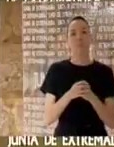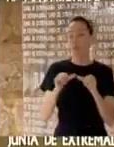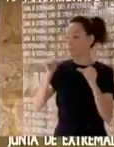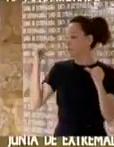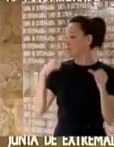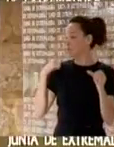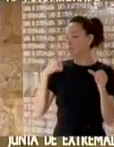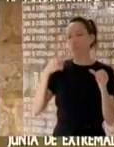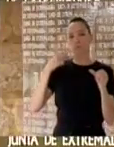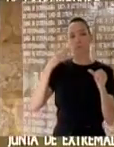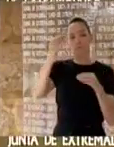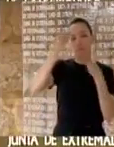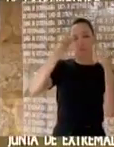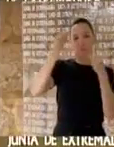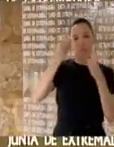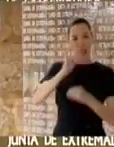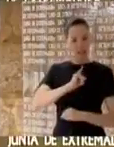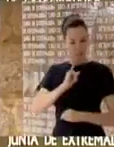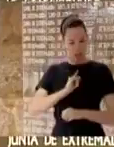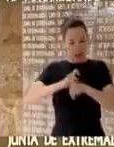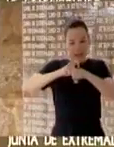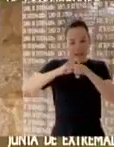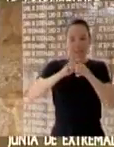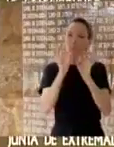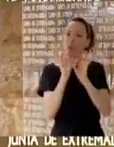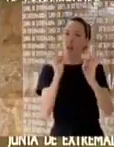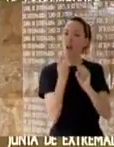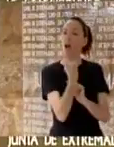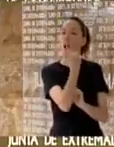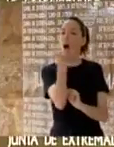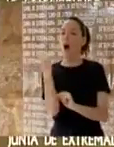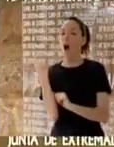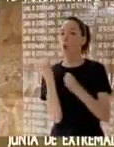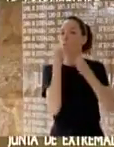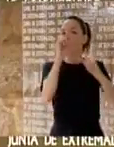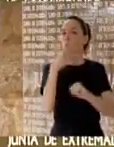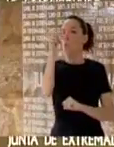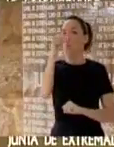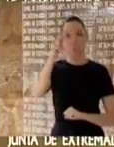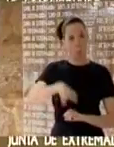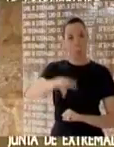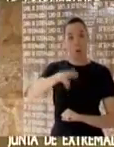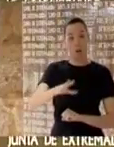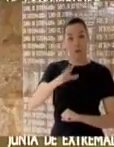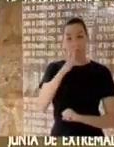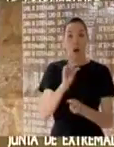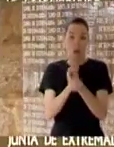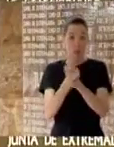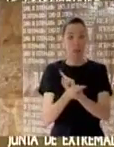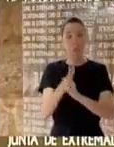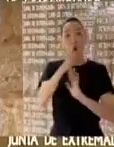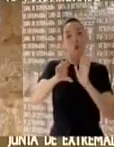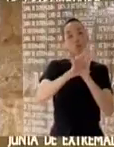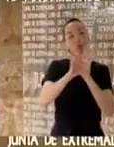de identidades que hay en nuestro país. Al contrario, creo que la Constitución del 78 ahorma perfectamente las